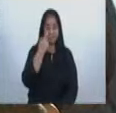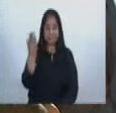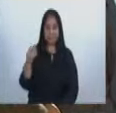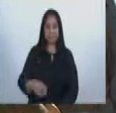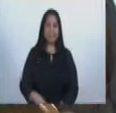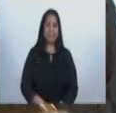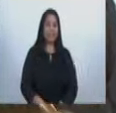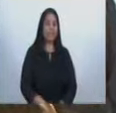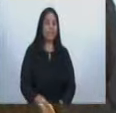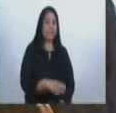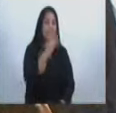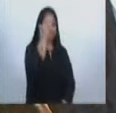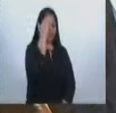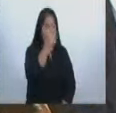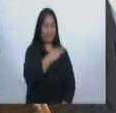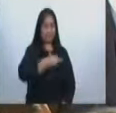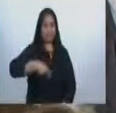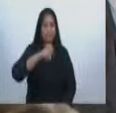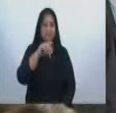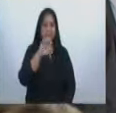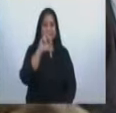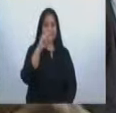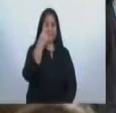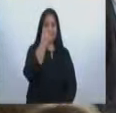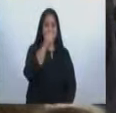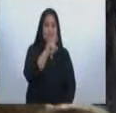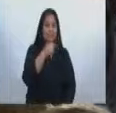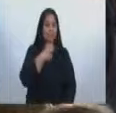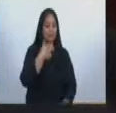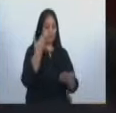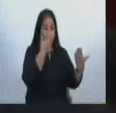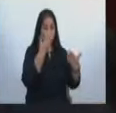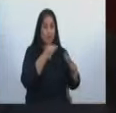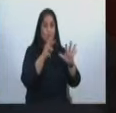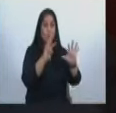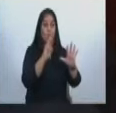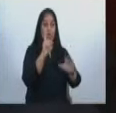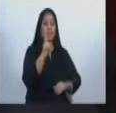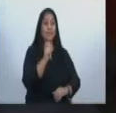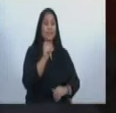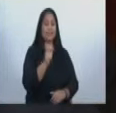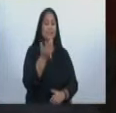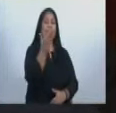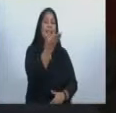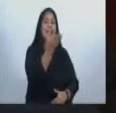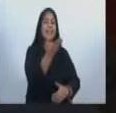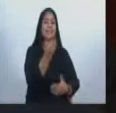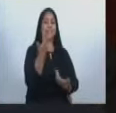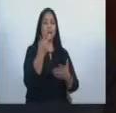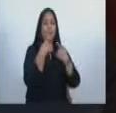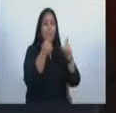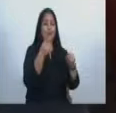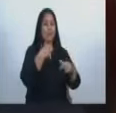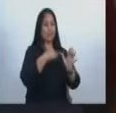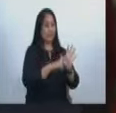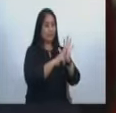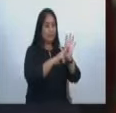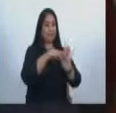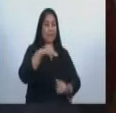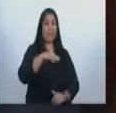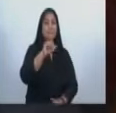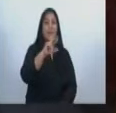señor presidente muy buenas noches Mi nombre es César Castañeda estudiante del octavo ciclo de licenciatura en gestión pública y represento a la universidad Mariano